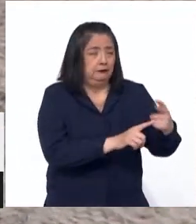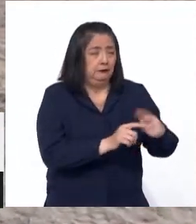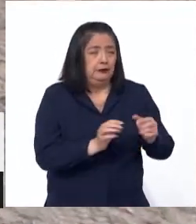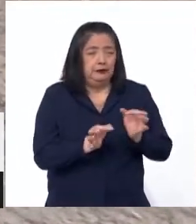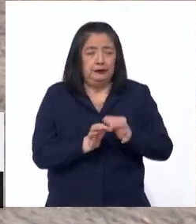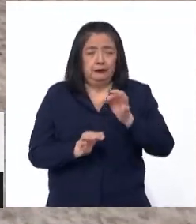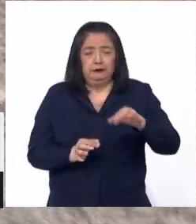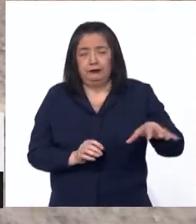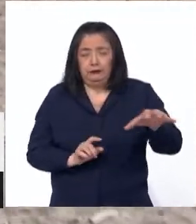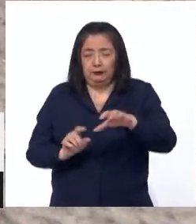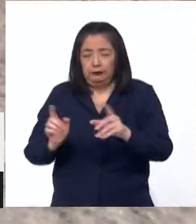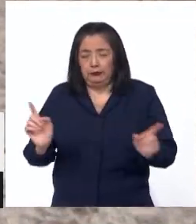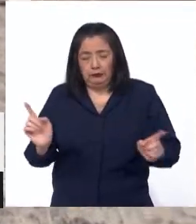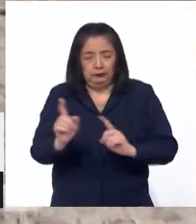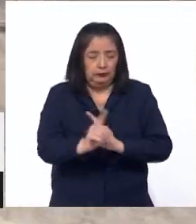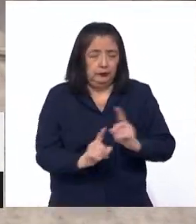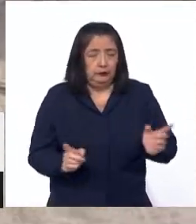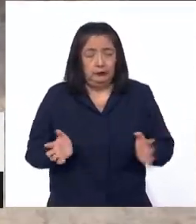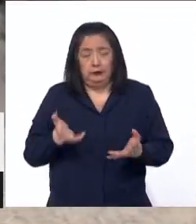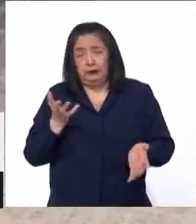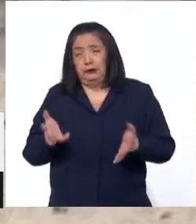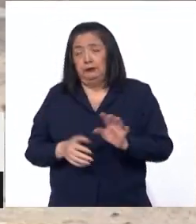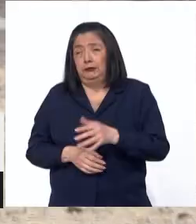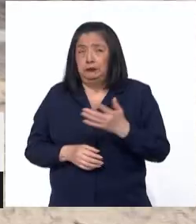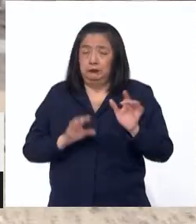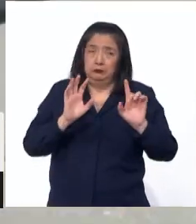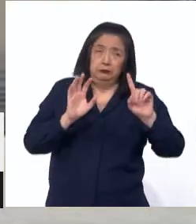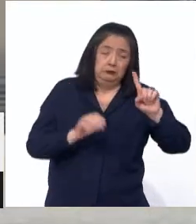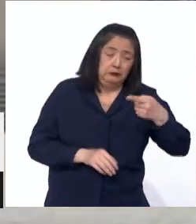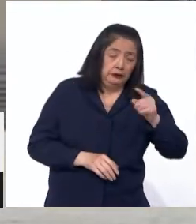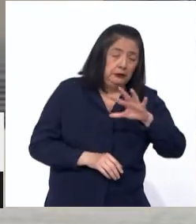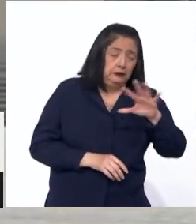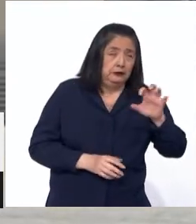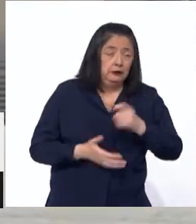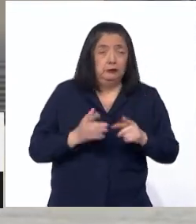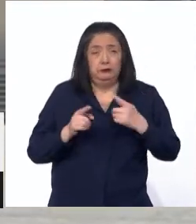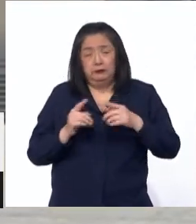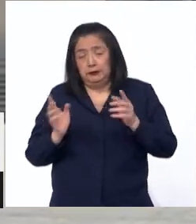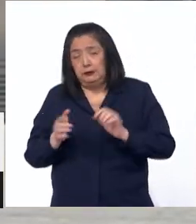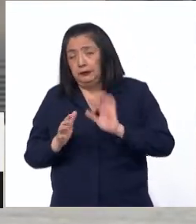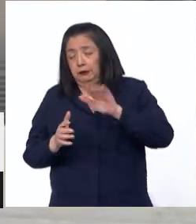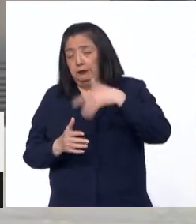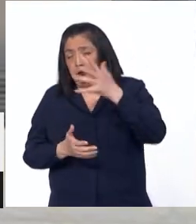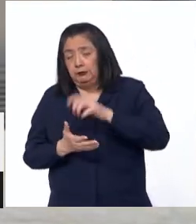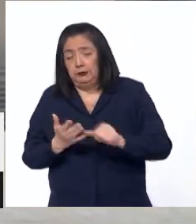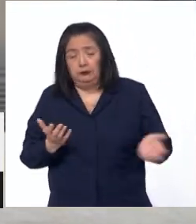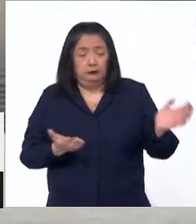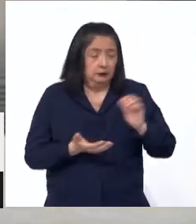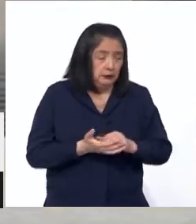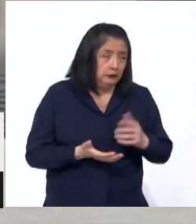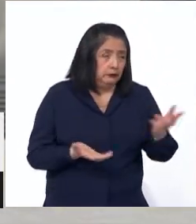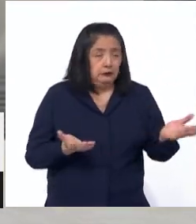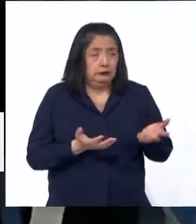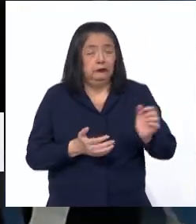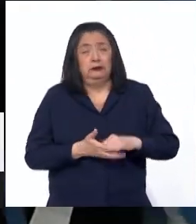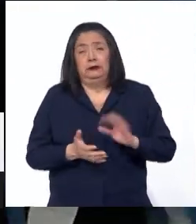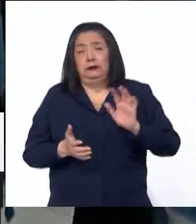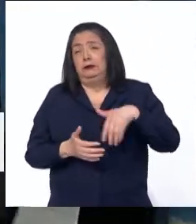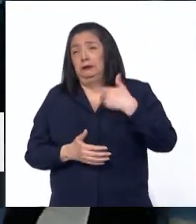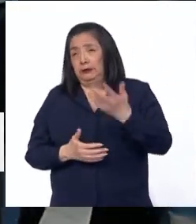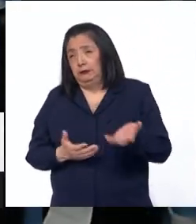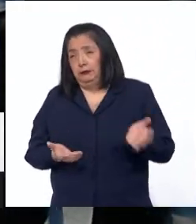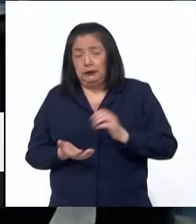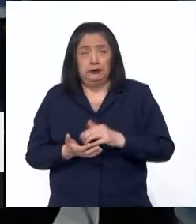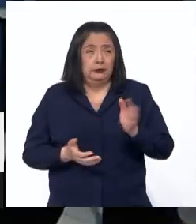¿no? Entonces, podemos de repente indicar que existen unos 1.500 canes, pero al siguiente mes van a haber más. Y al siguiente mes